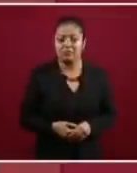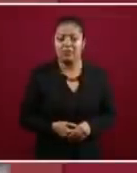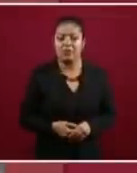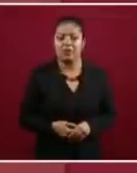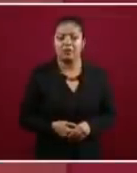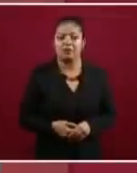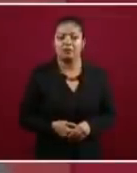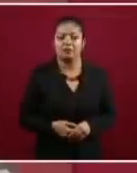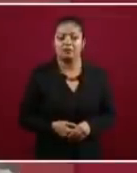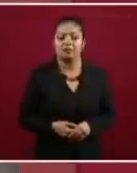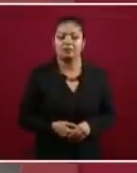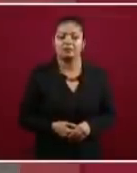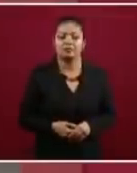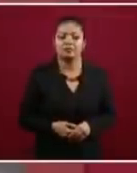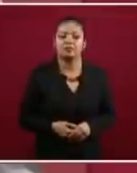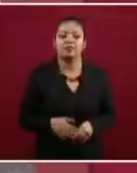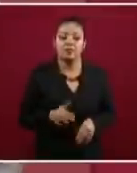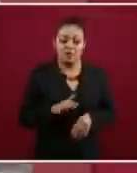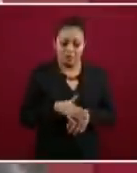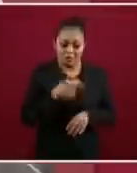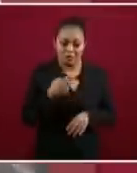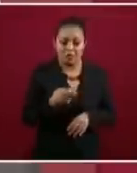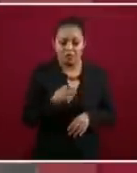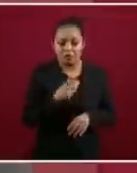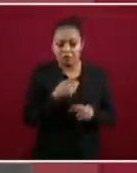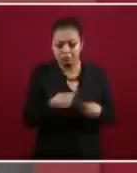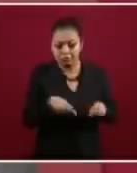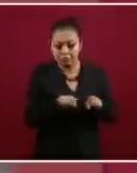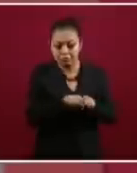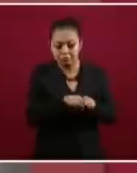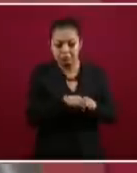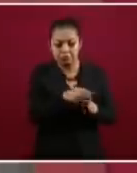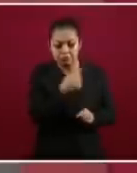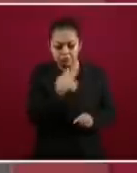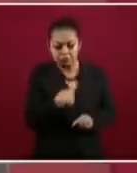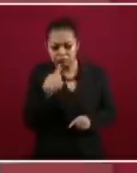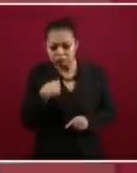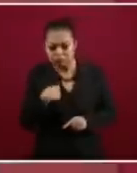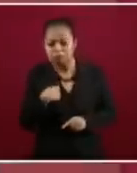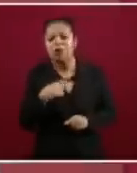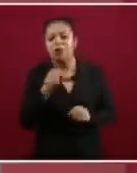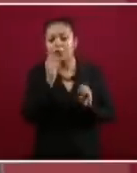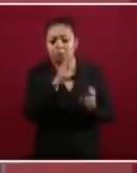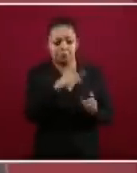Entonces, estamos aplicando esa política.